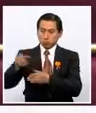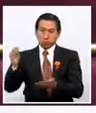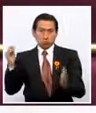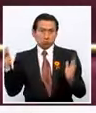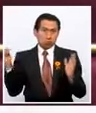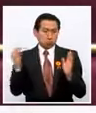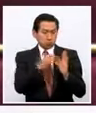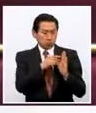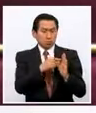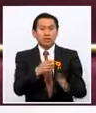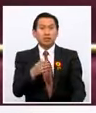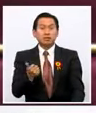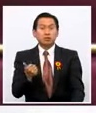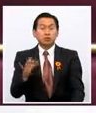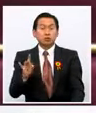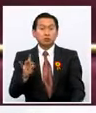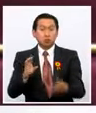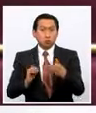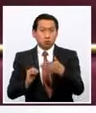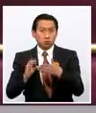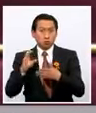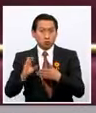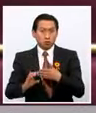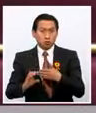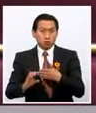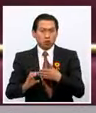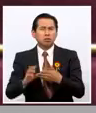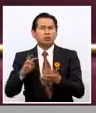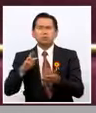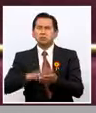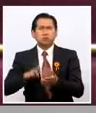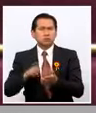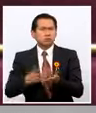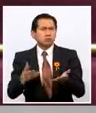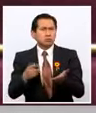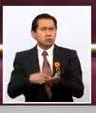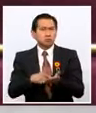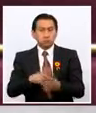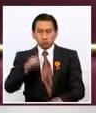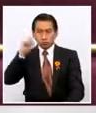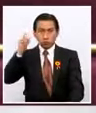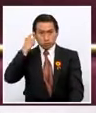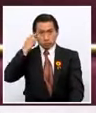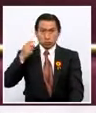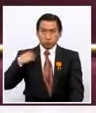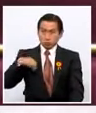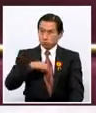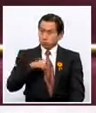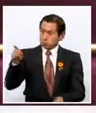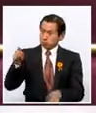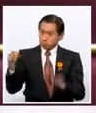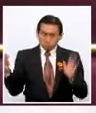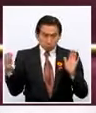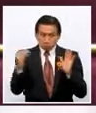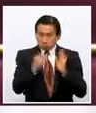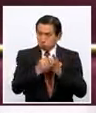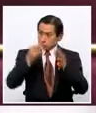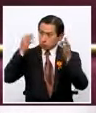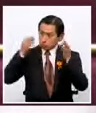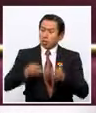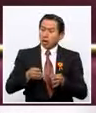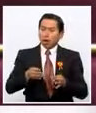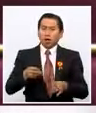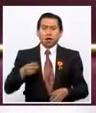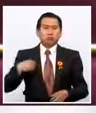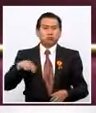18 de octubre y eso significa que el gobierno acepta de inmediato